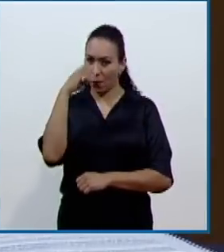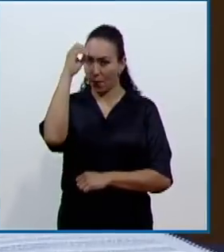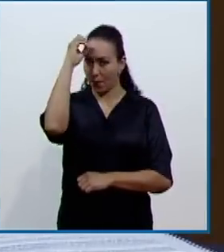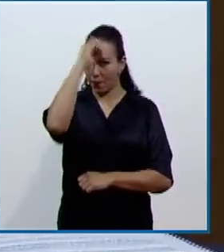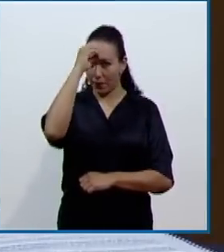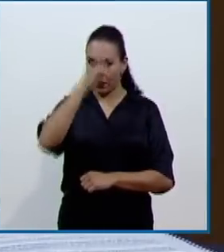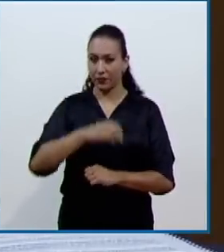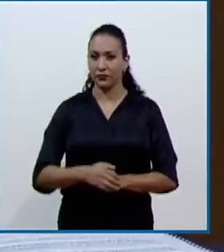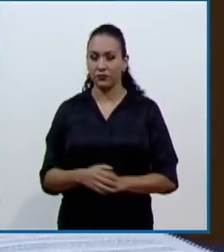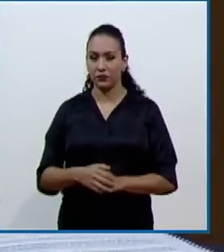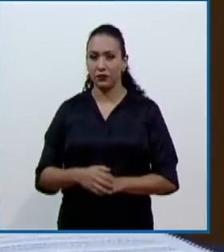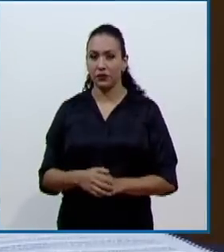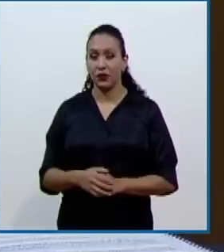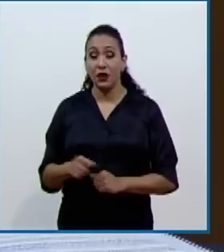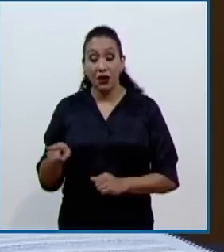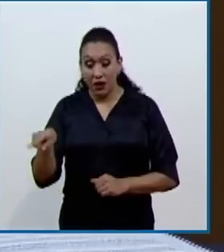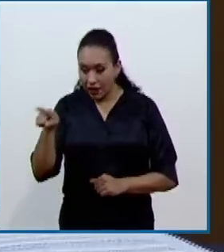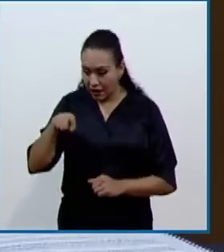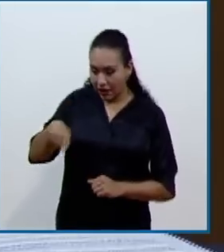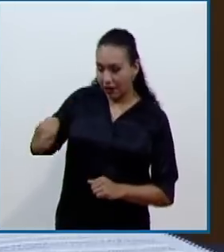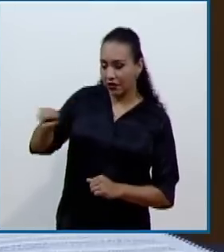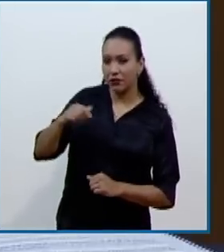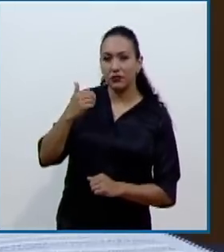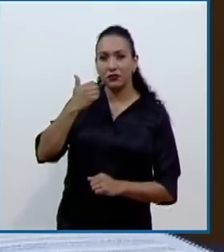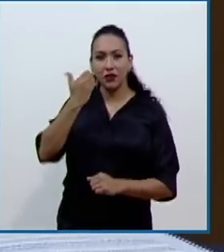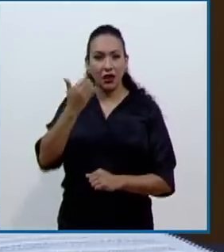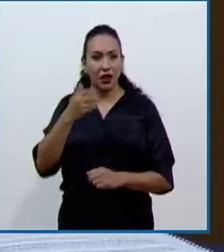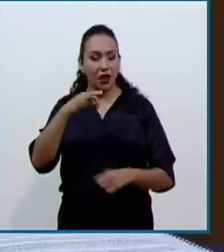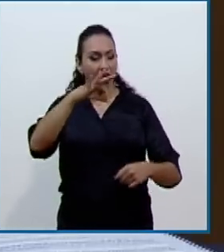de postulación de candidatos,